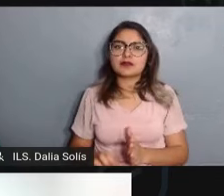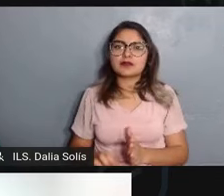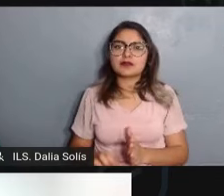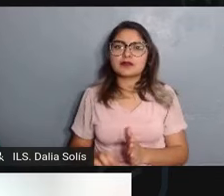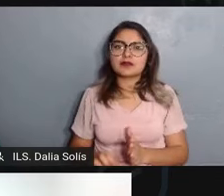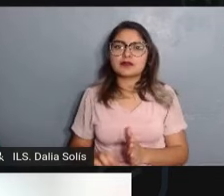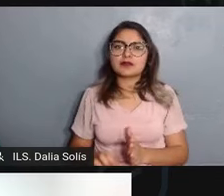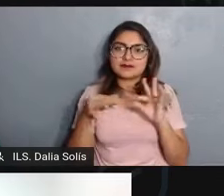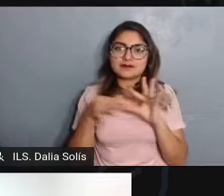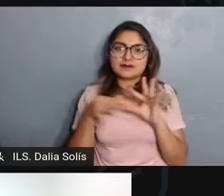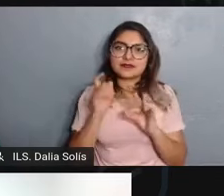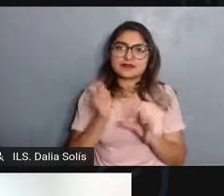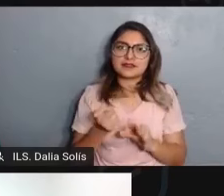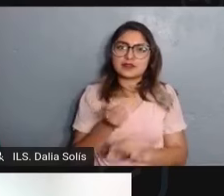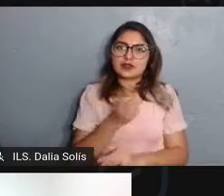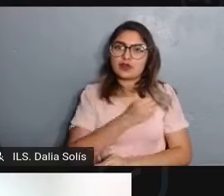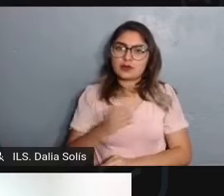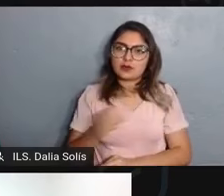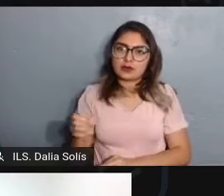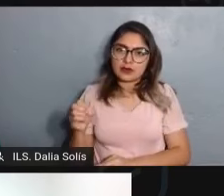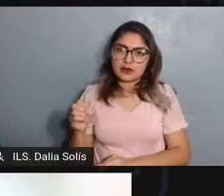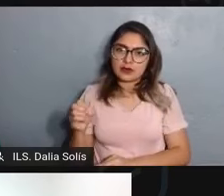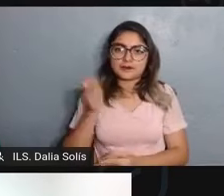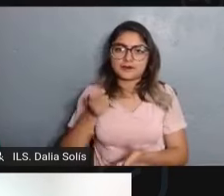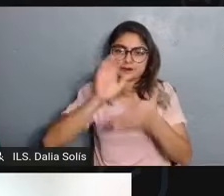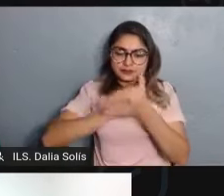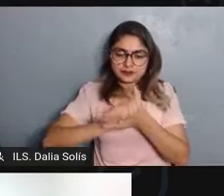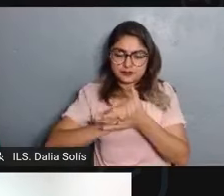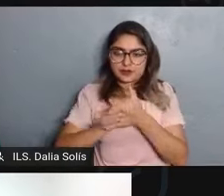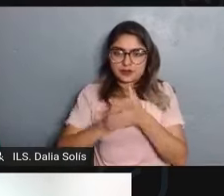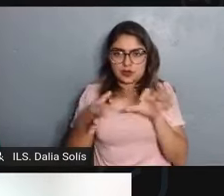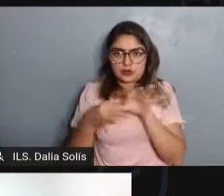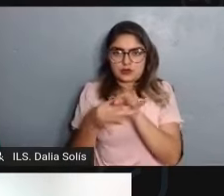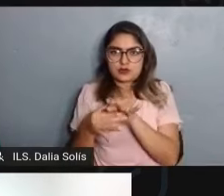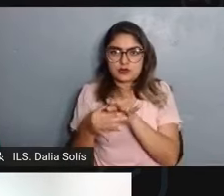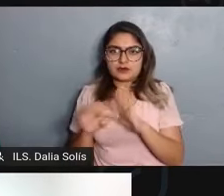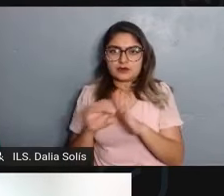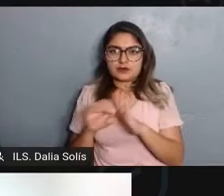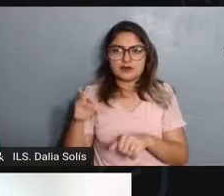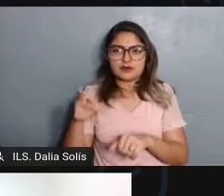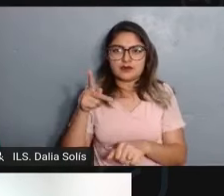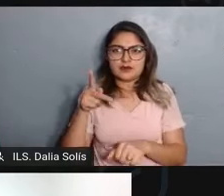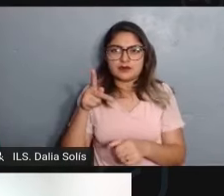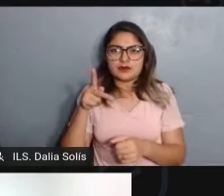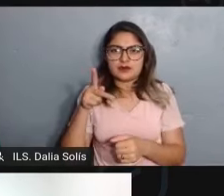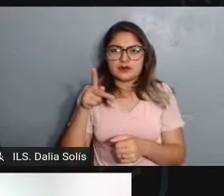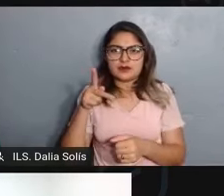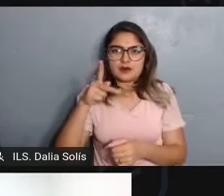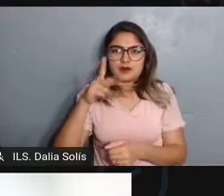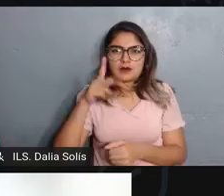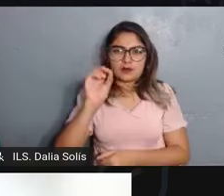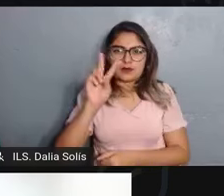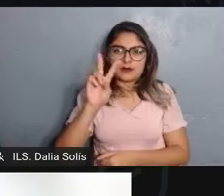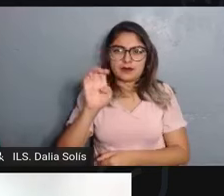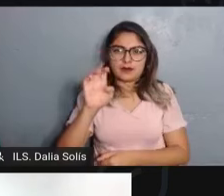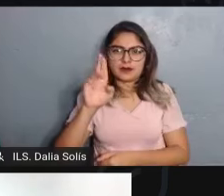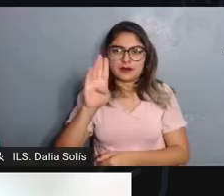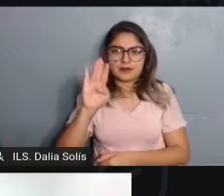proverbio que es el proverbio 5.18, no, 5.18, no sé, perdón para las personas, no sé cómo se diga, pero